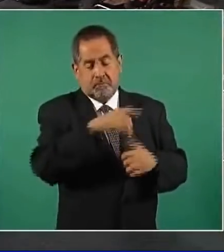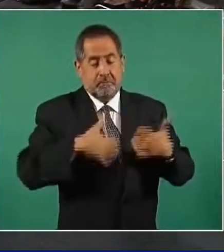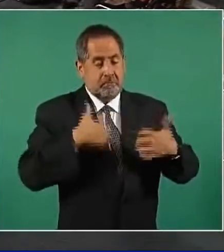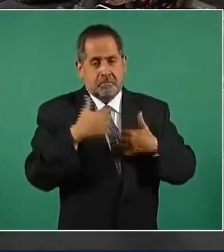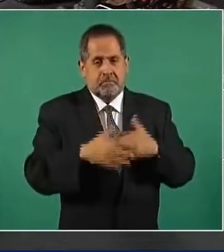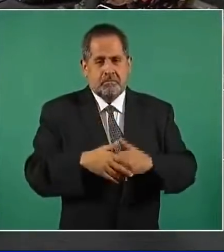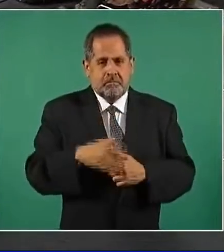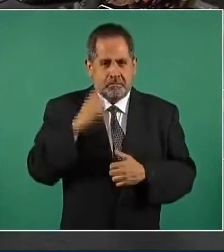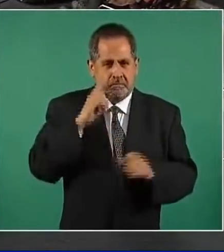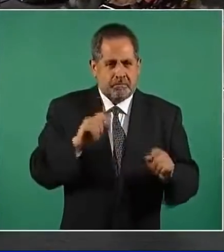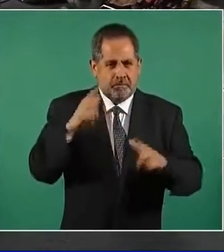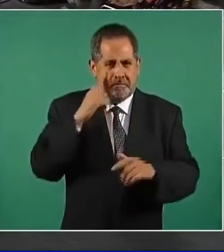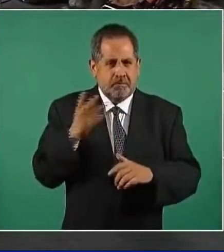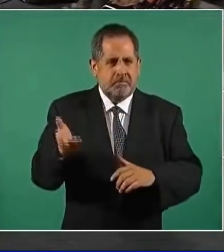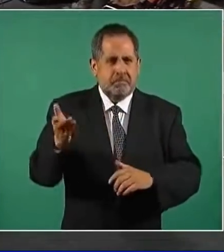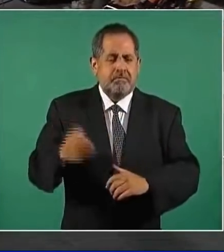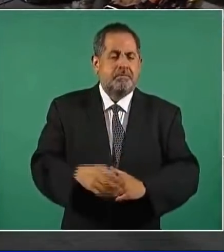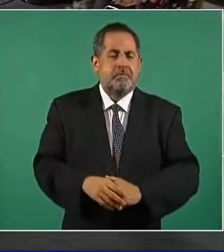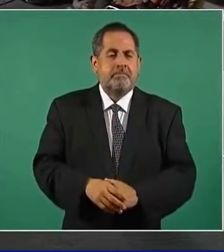su vela